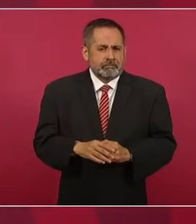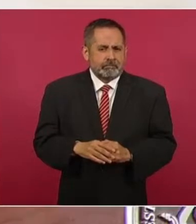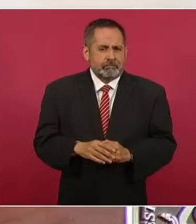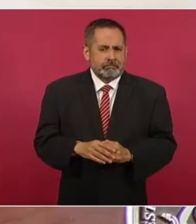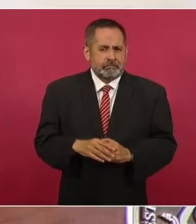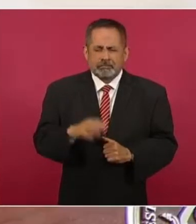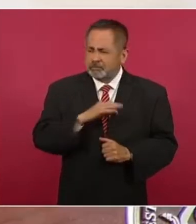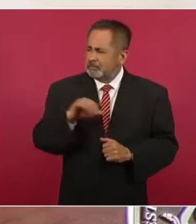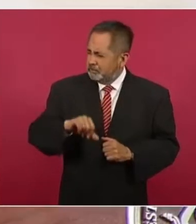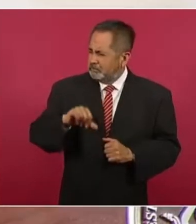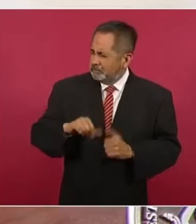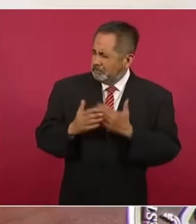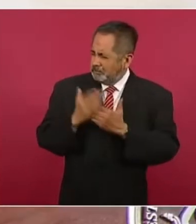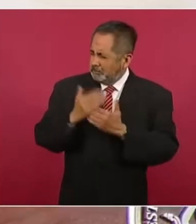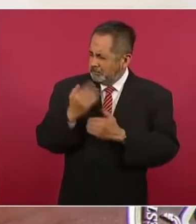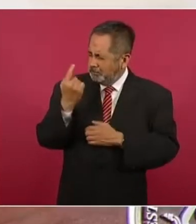como a la 1 hoy.